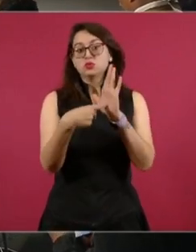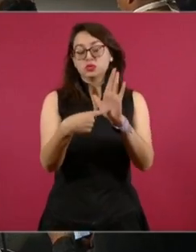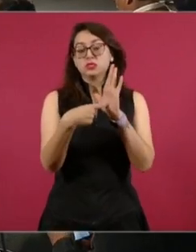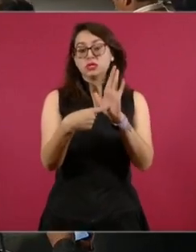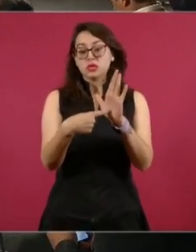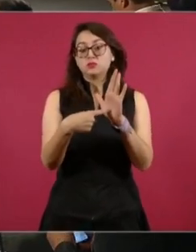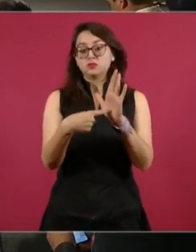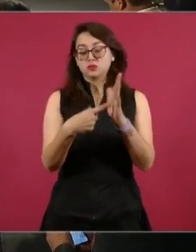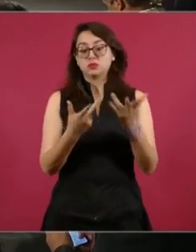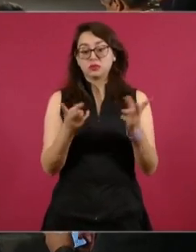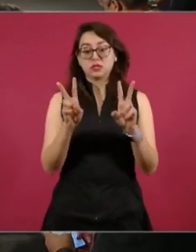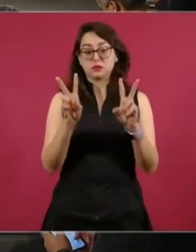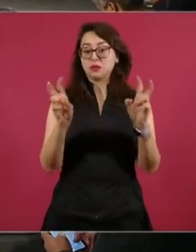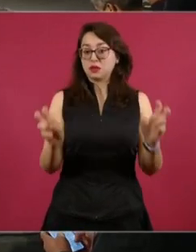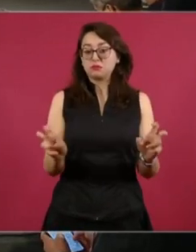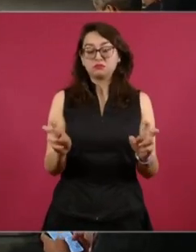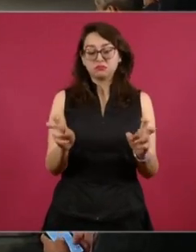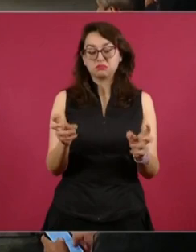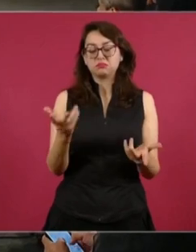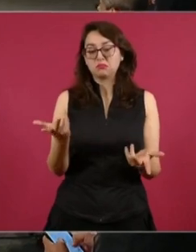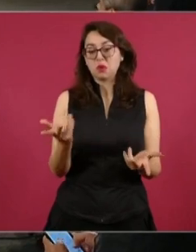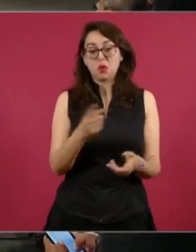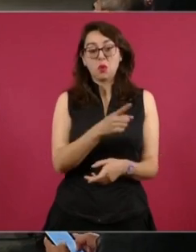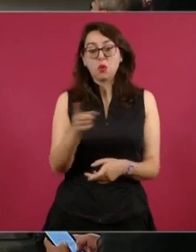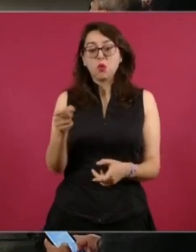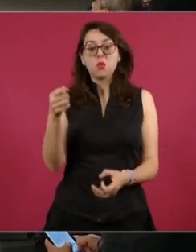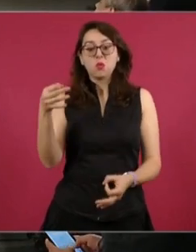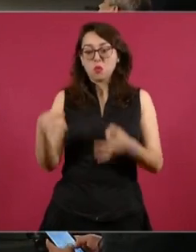sobre la impunidad.